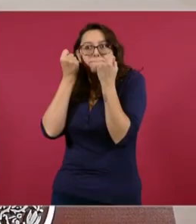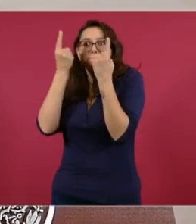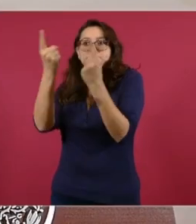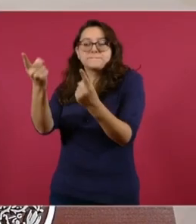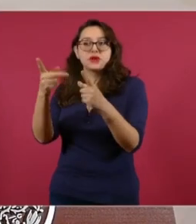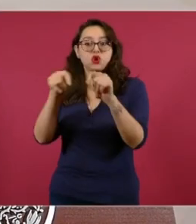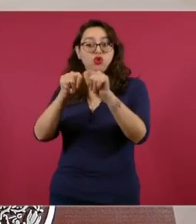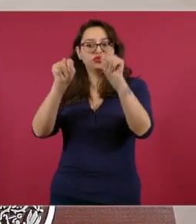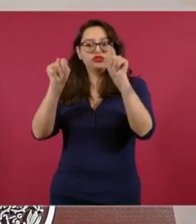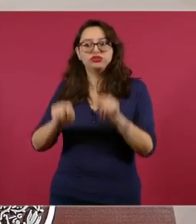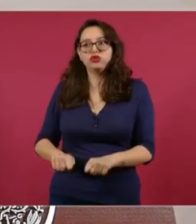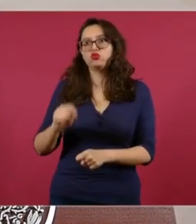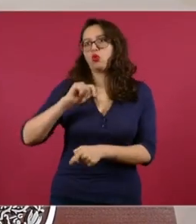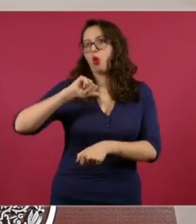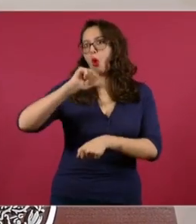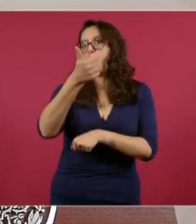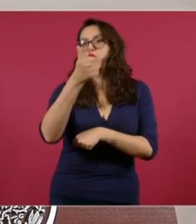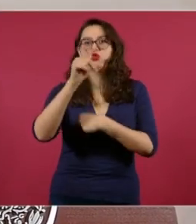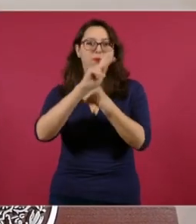Rogelio